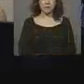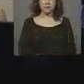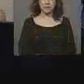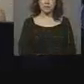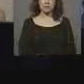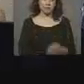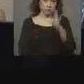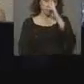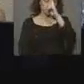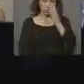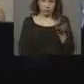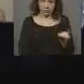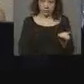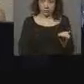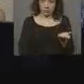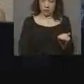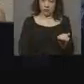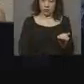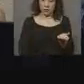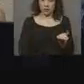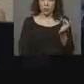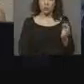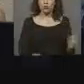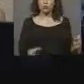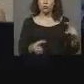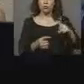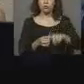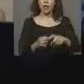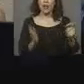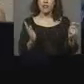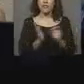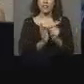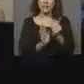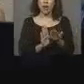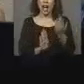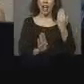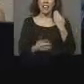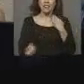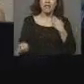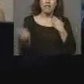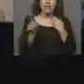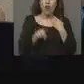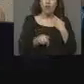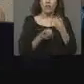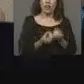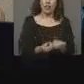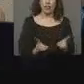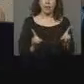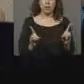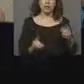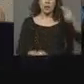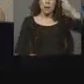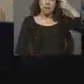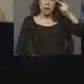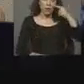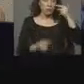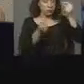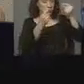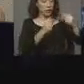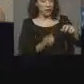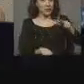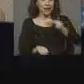Resulta paradójico que se haya adherido en una fecha previa al retorno a la democracia, pero si revisamos